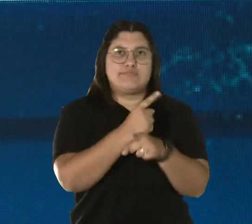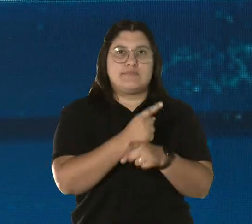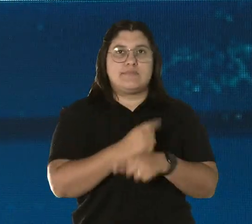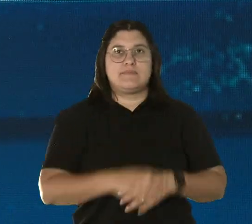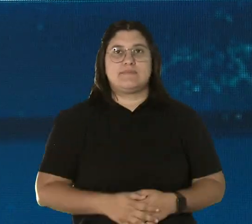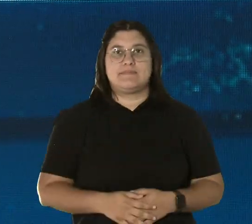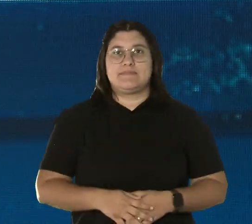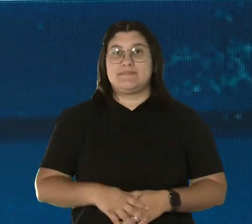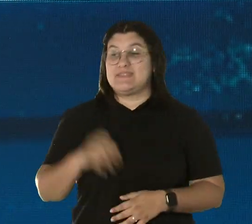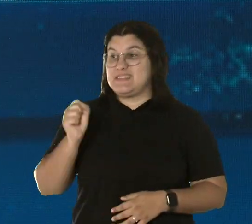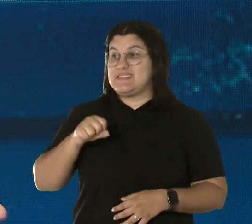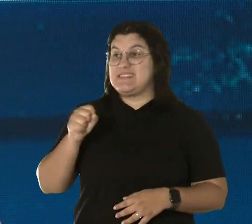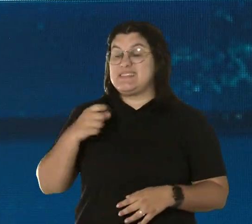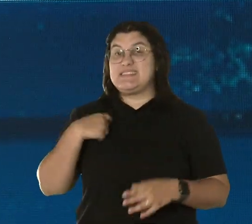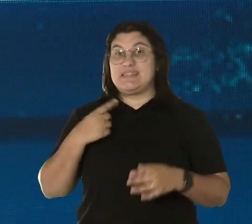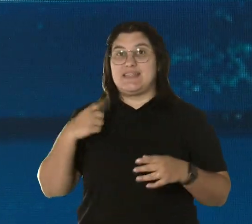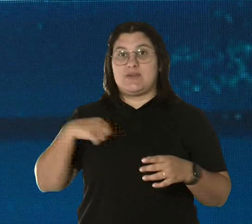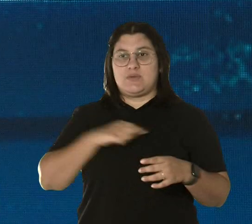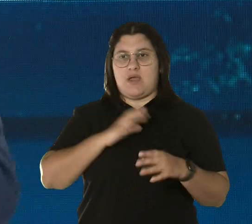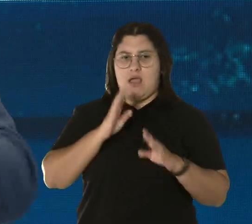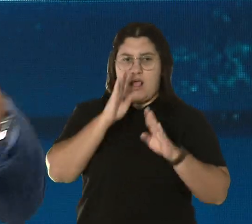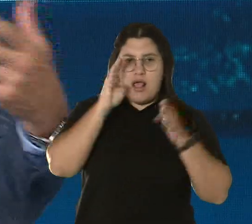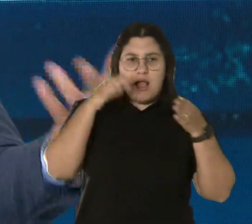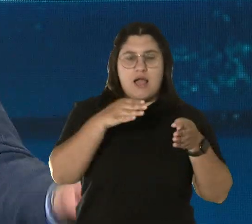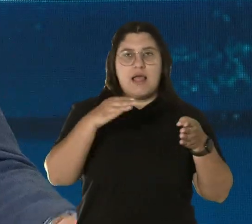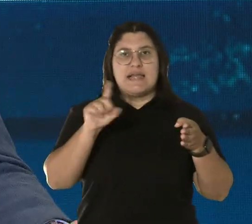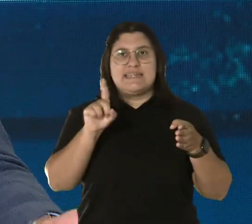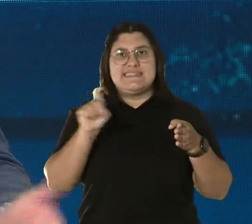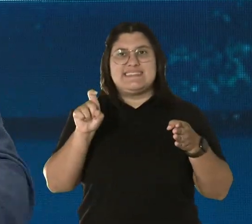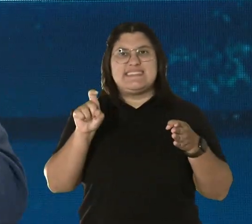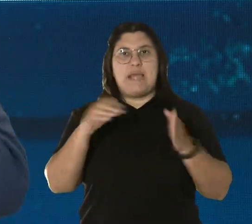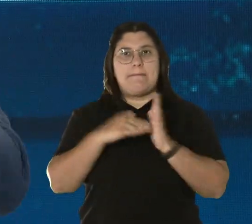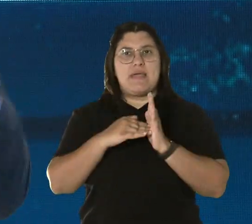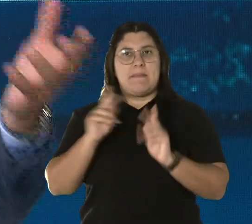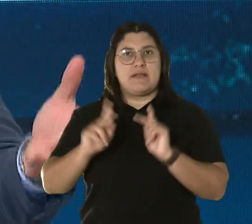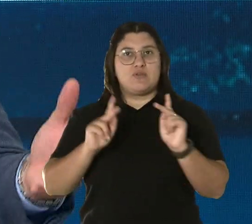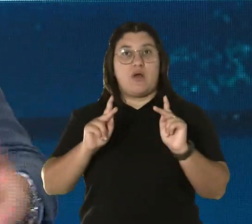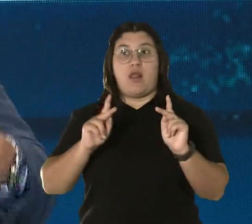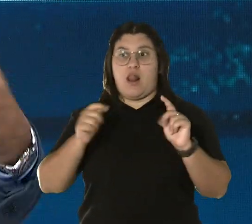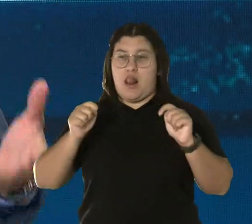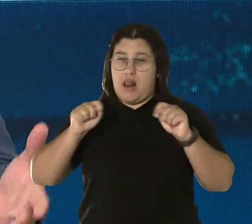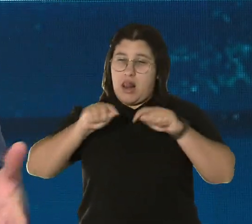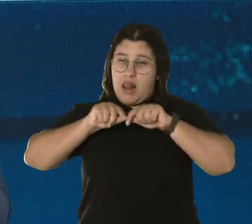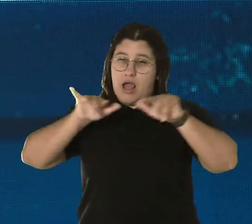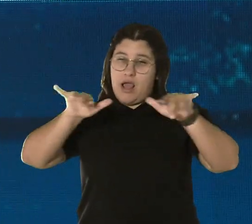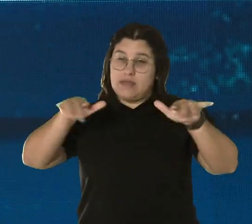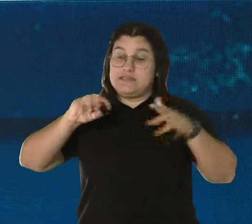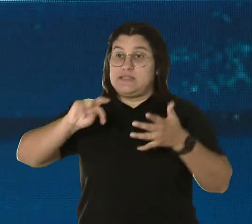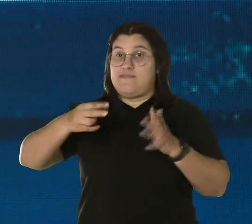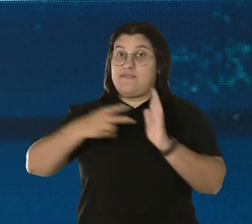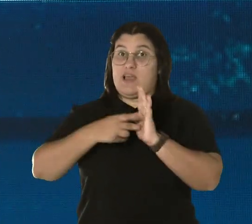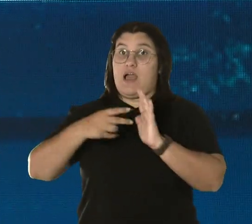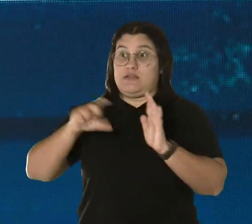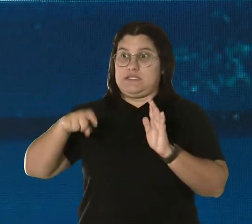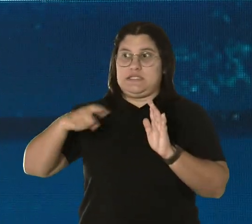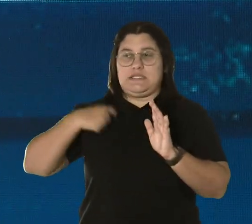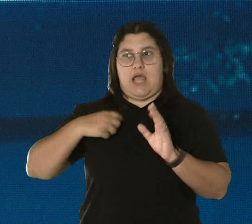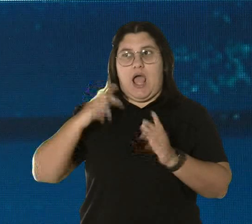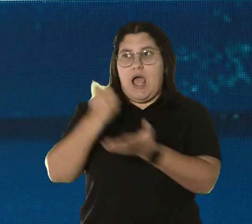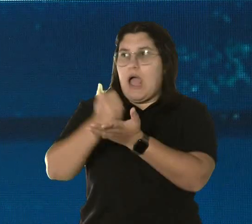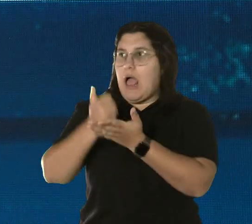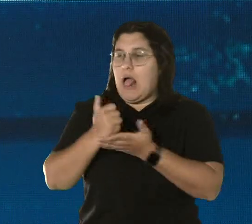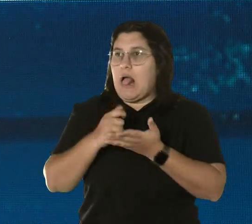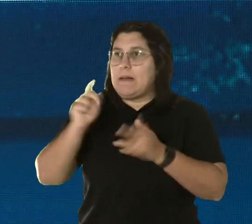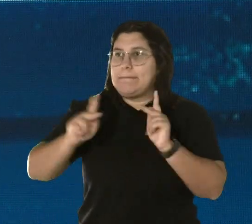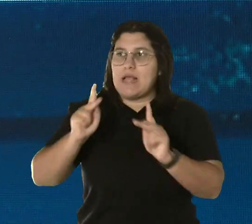industria emplea sobre 100,000 personas directas e indirectas, o sea que es una industria bien grande, y pues al más grande tú eres, pues más necesidad vas a tener. Pero